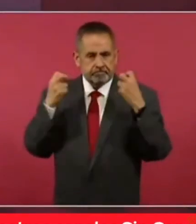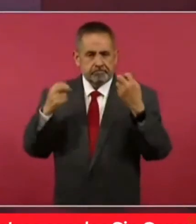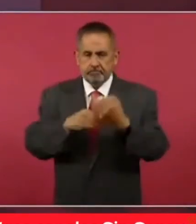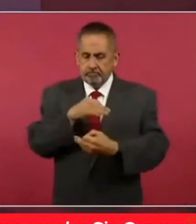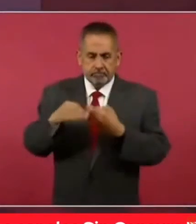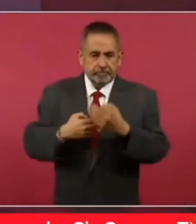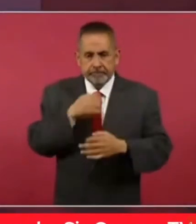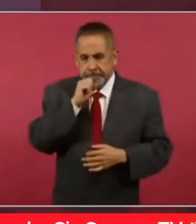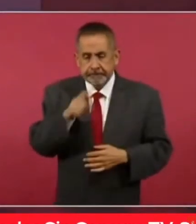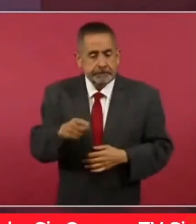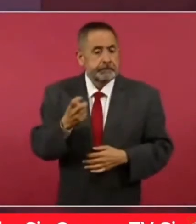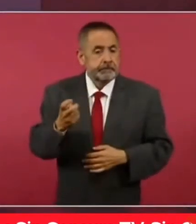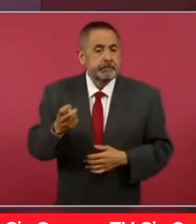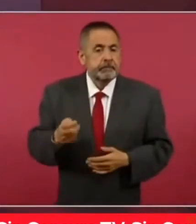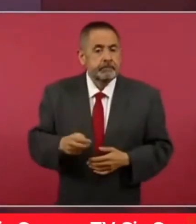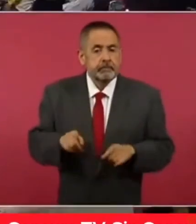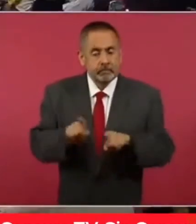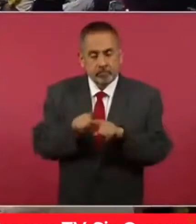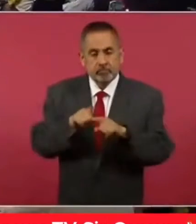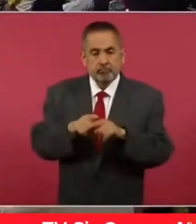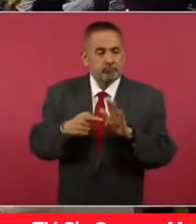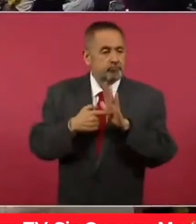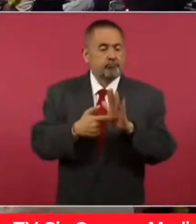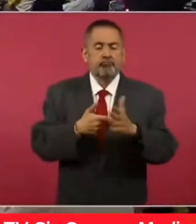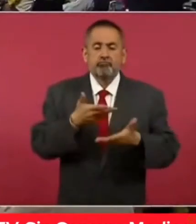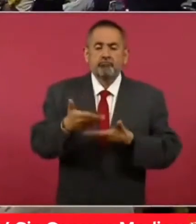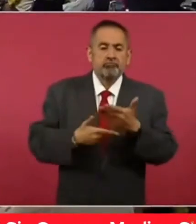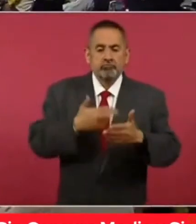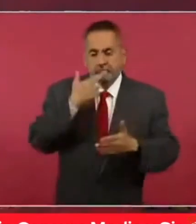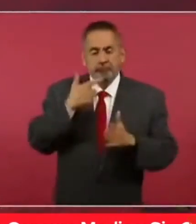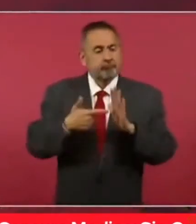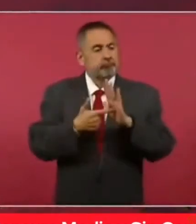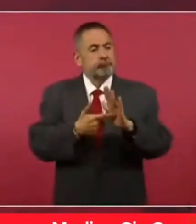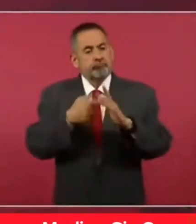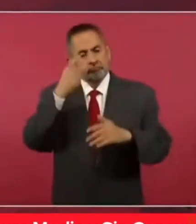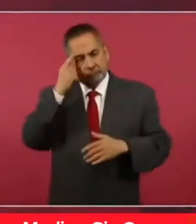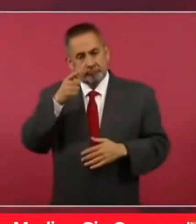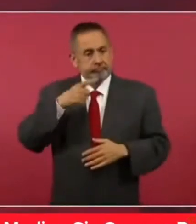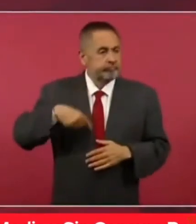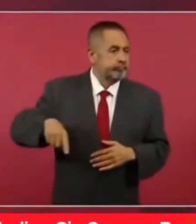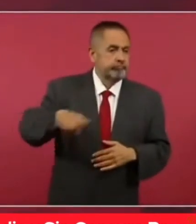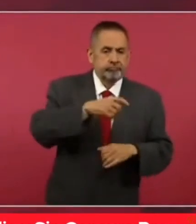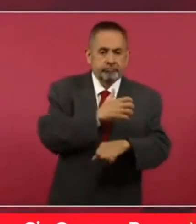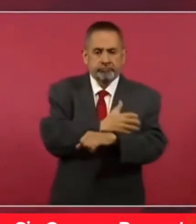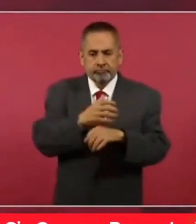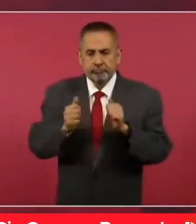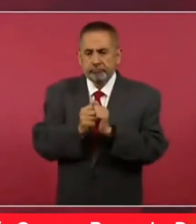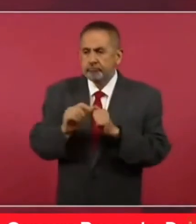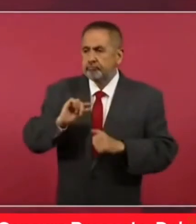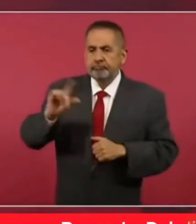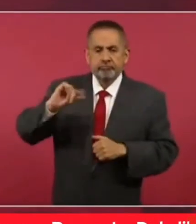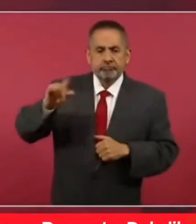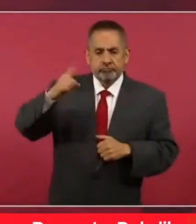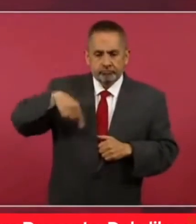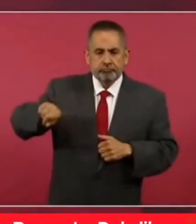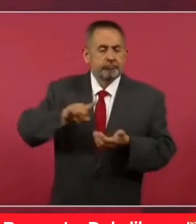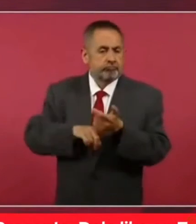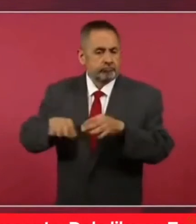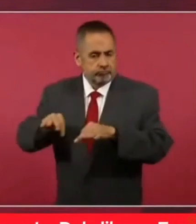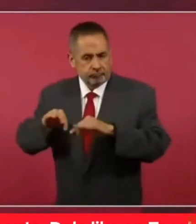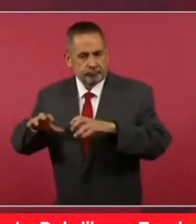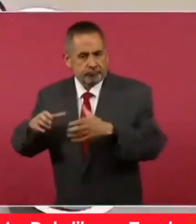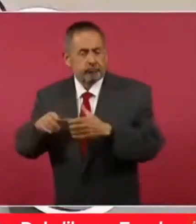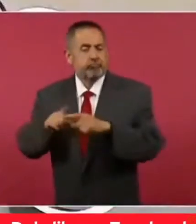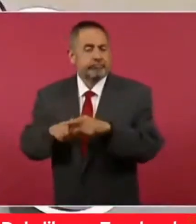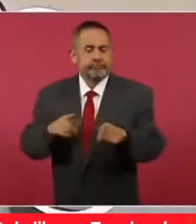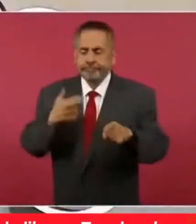y pues se trata de dar un mejor servicio a los compañeros servidores públicos, a los que